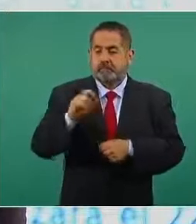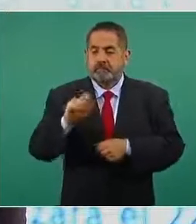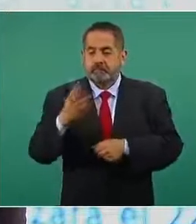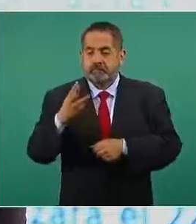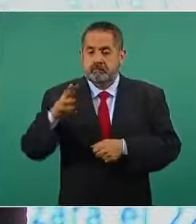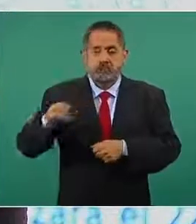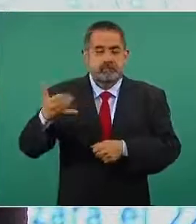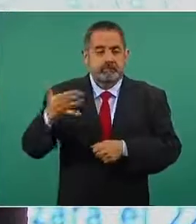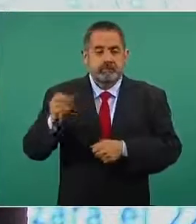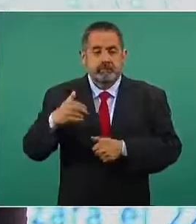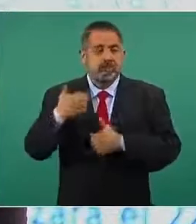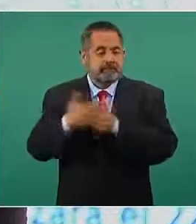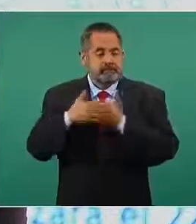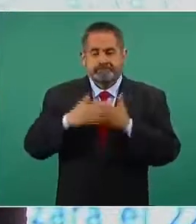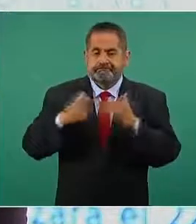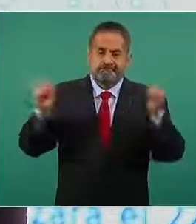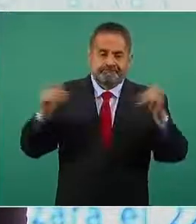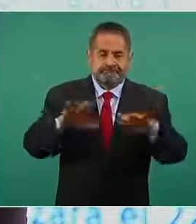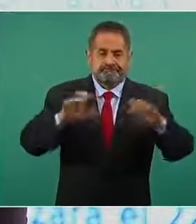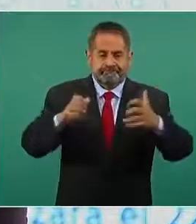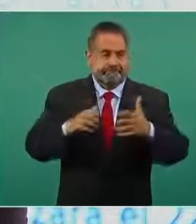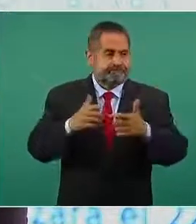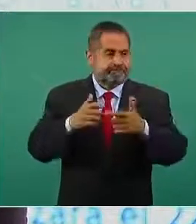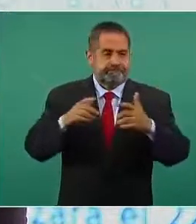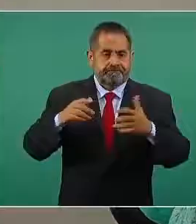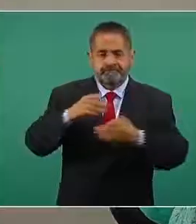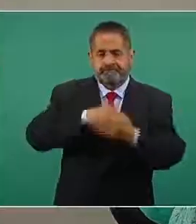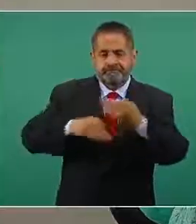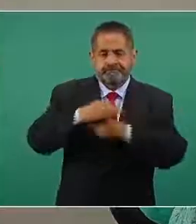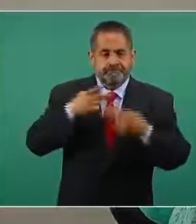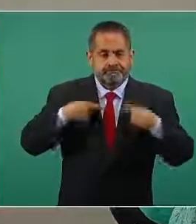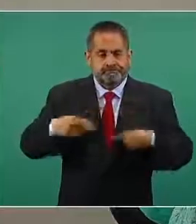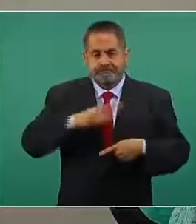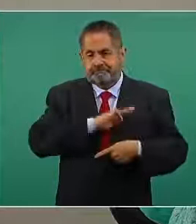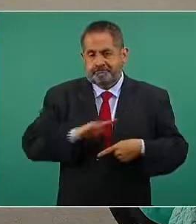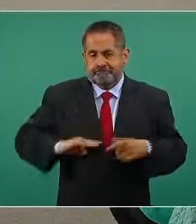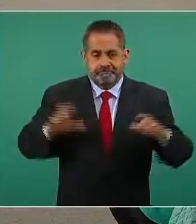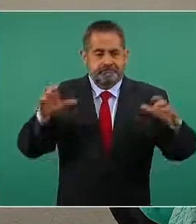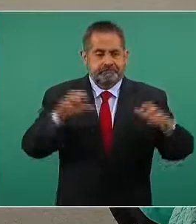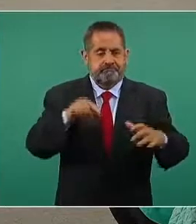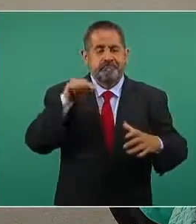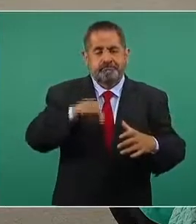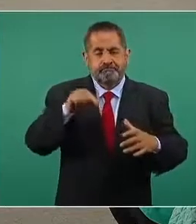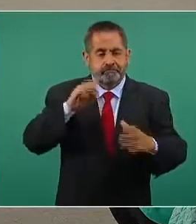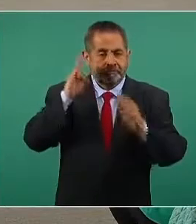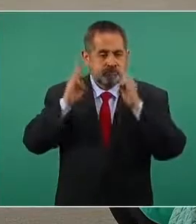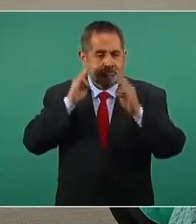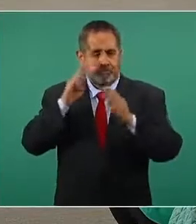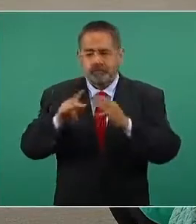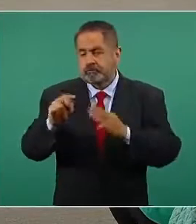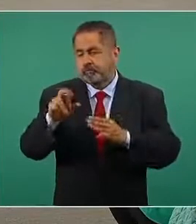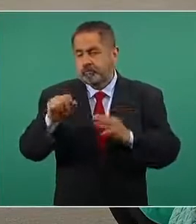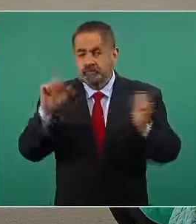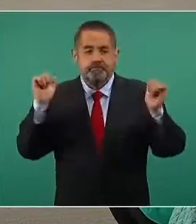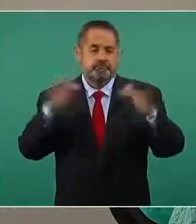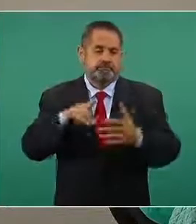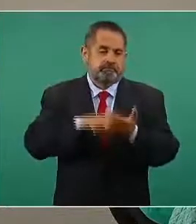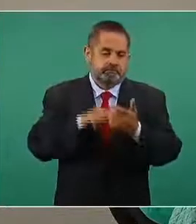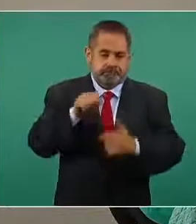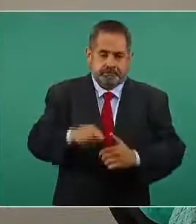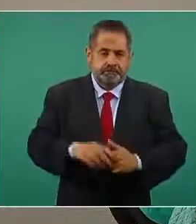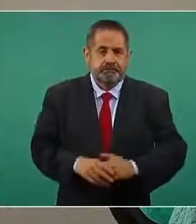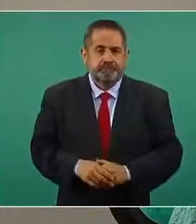mayo de este mes en el Museo Regional de Ures. Adelante, por